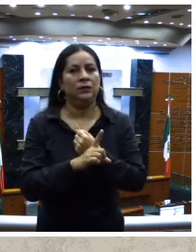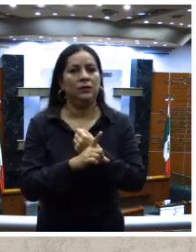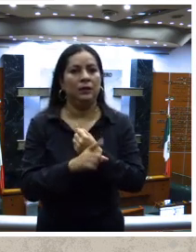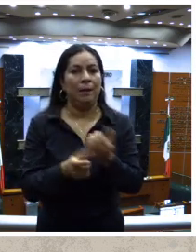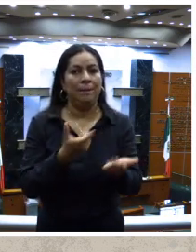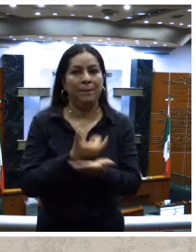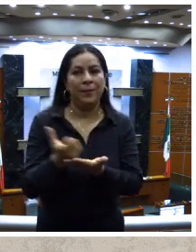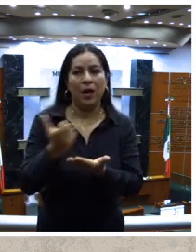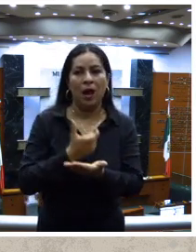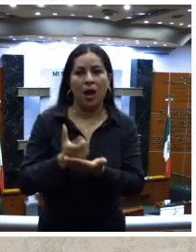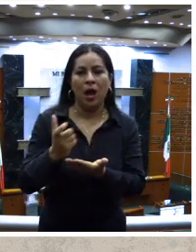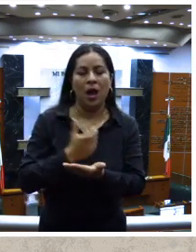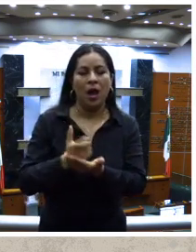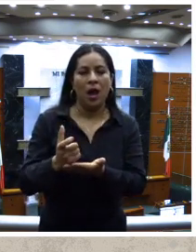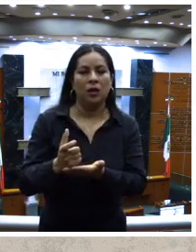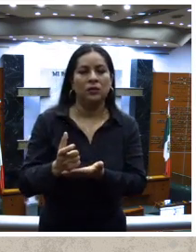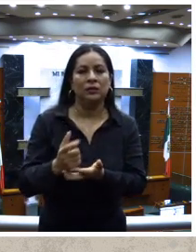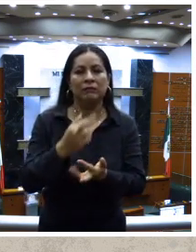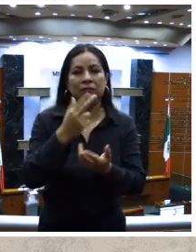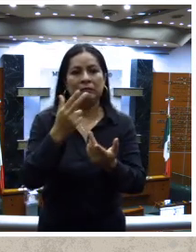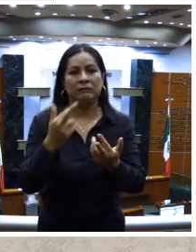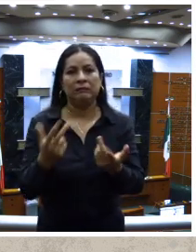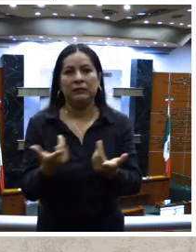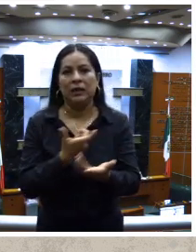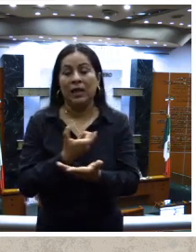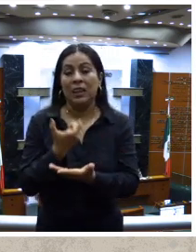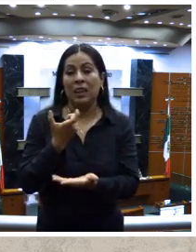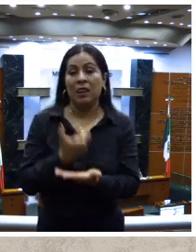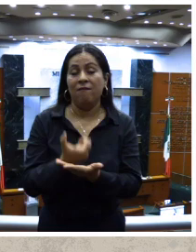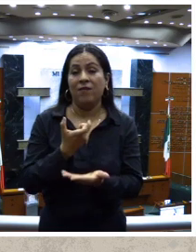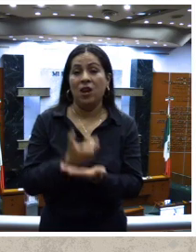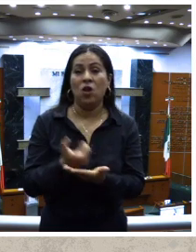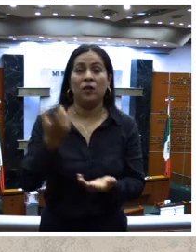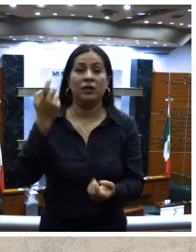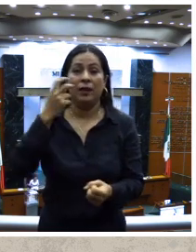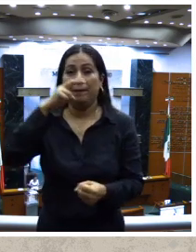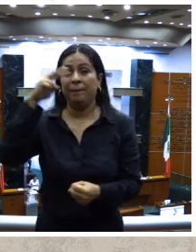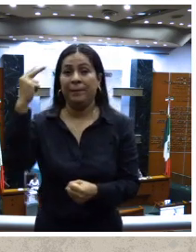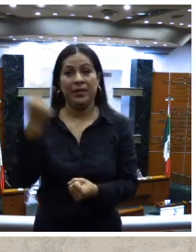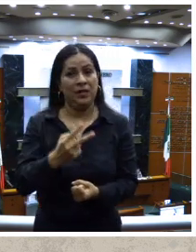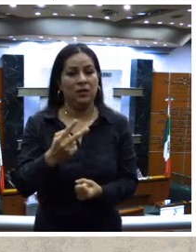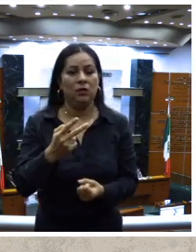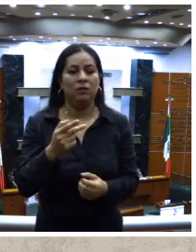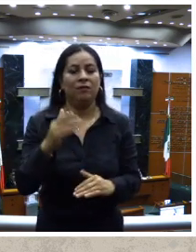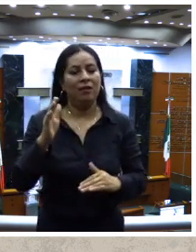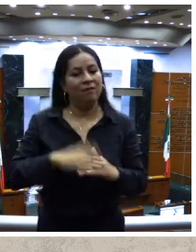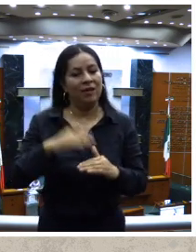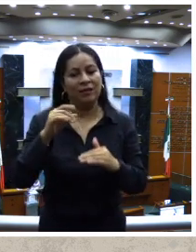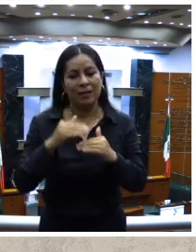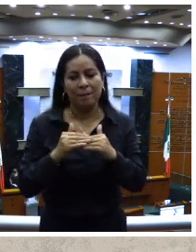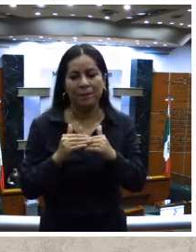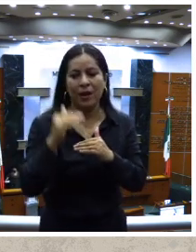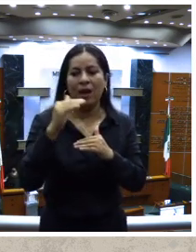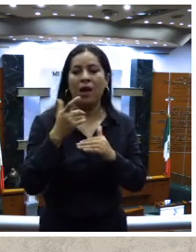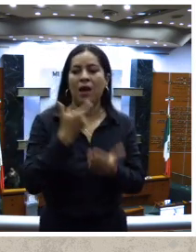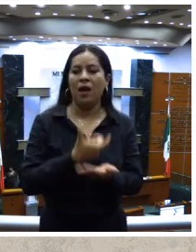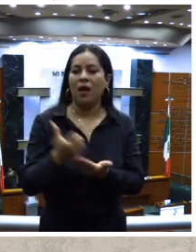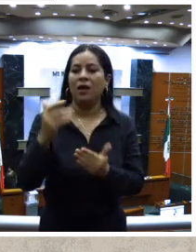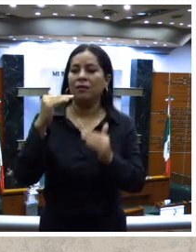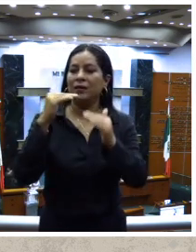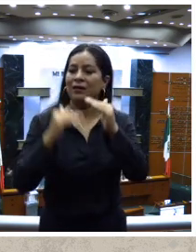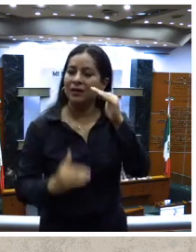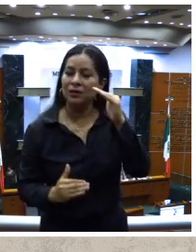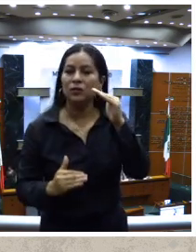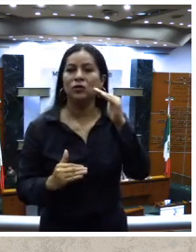de pagos y los deterioros reales de la actividad económica del país. La falta de crecimiento económico y la falta de